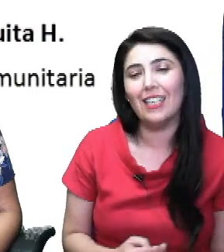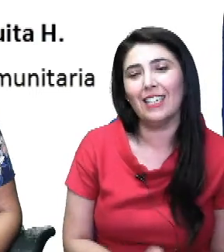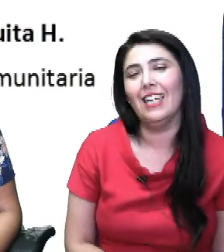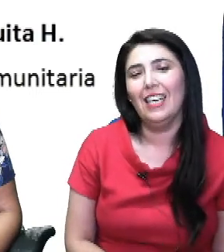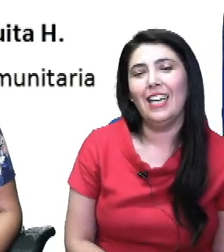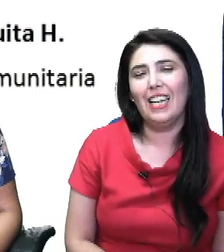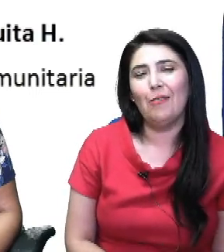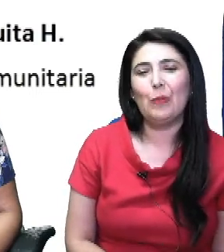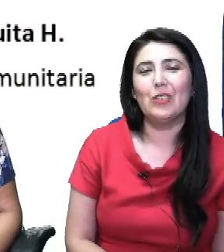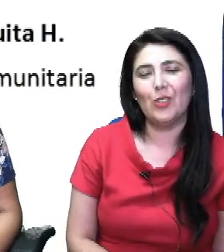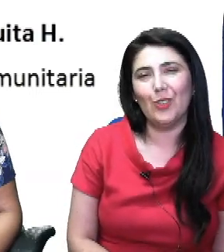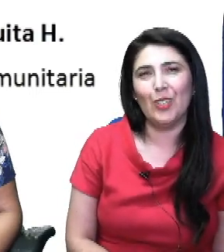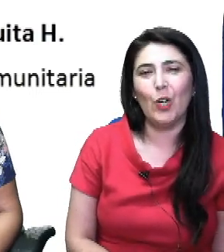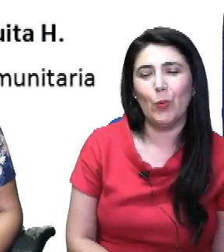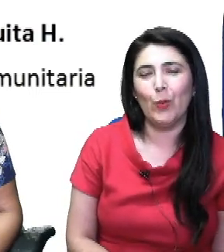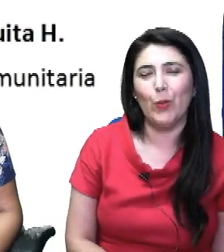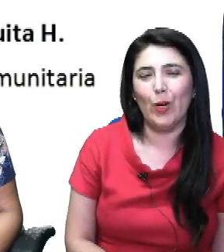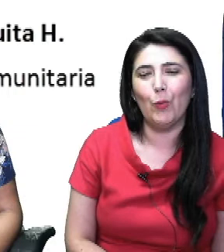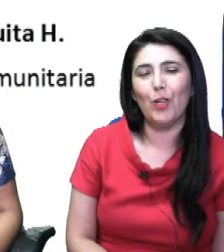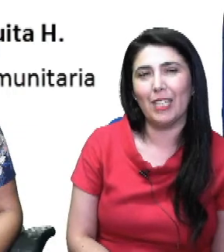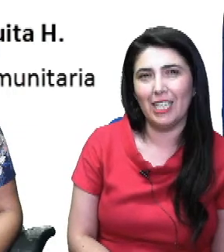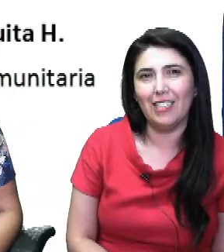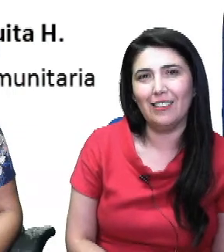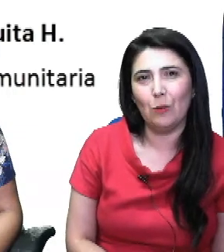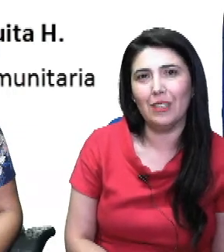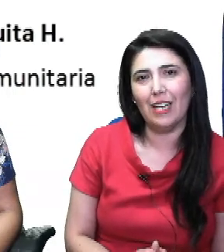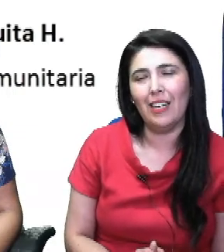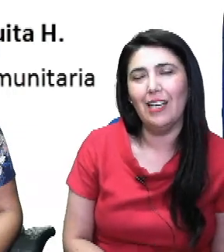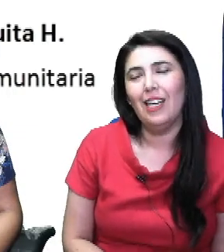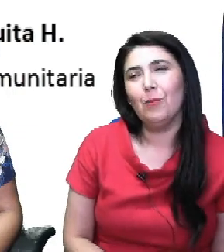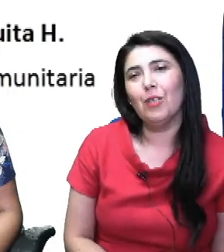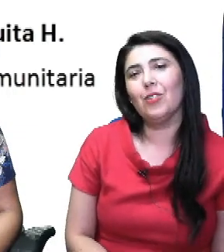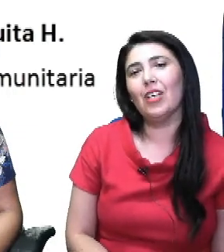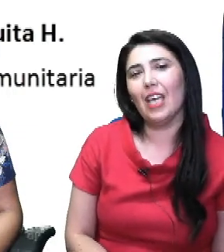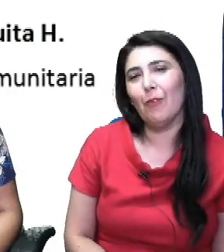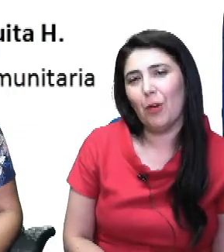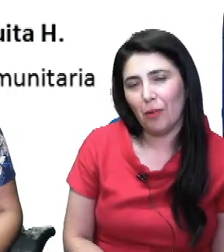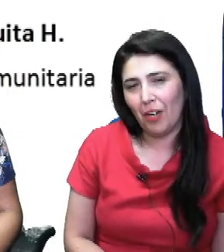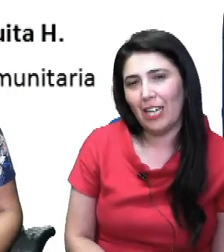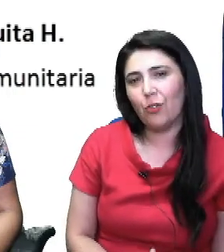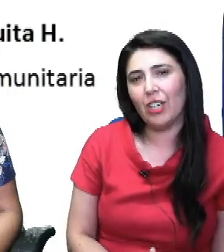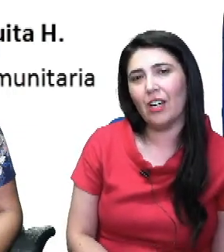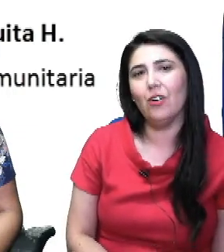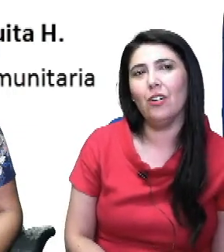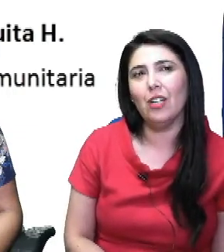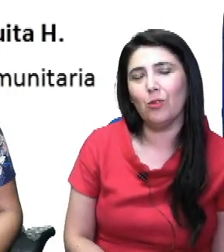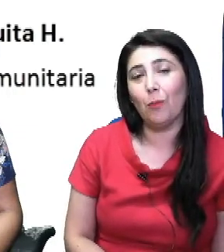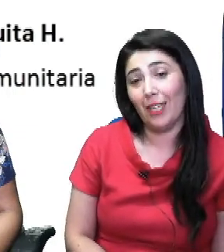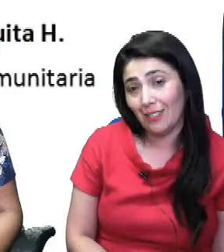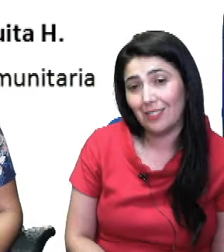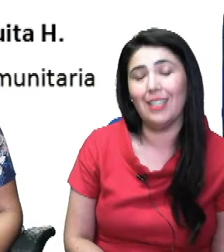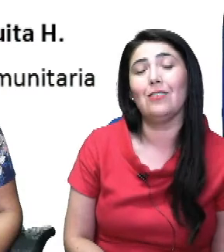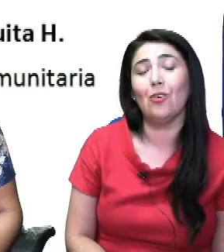temática en la formación de ustedes como alumnos de magíster de salud mental, puesto que el perfil de alto riesgo de